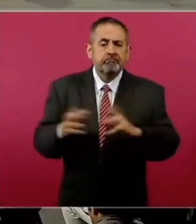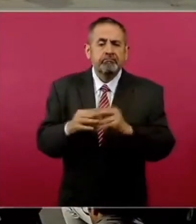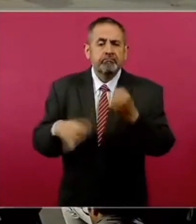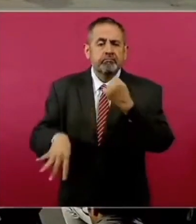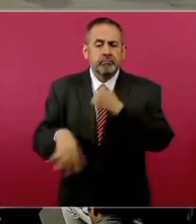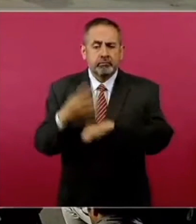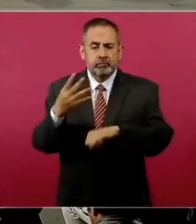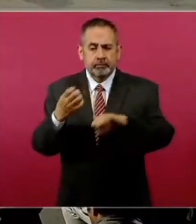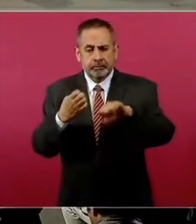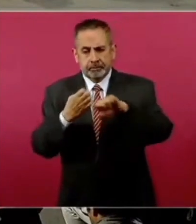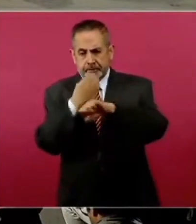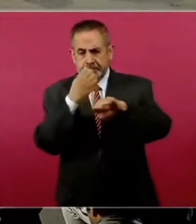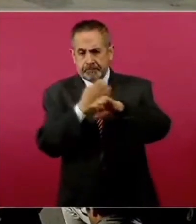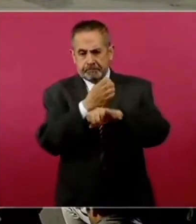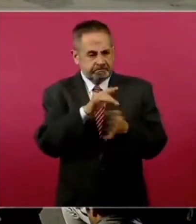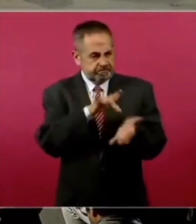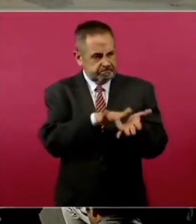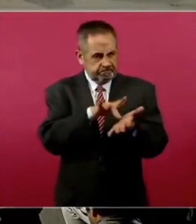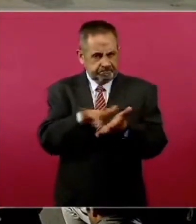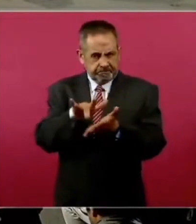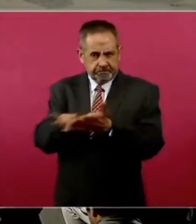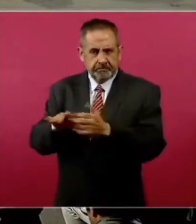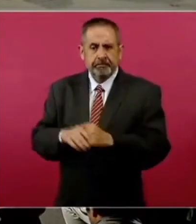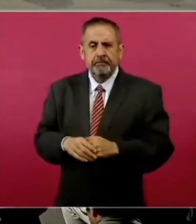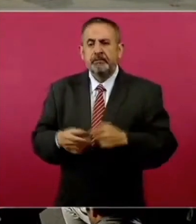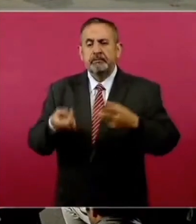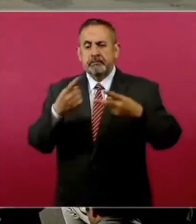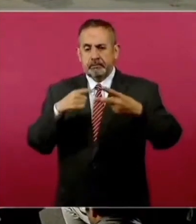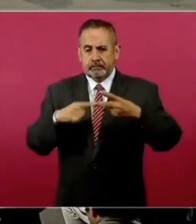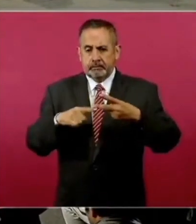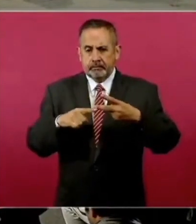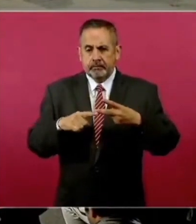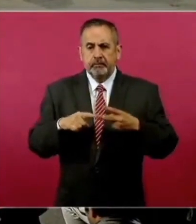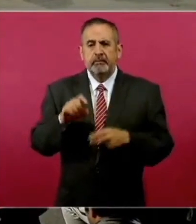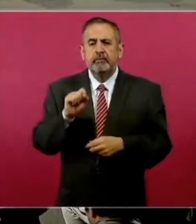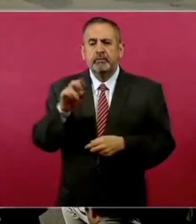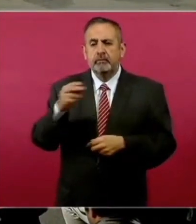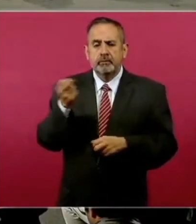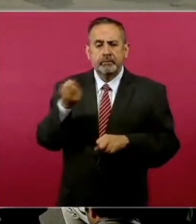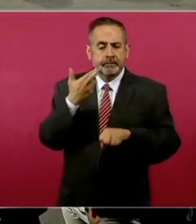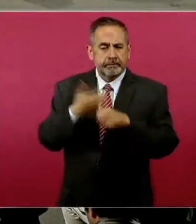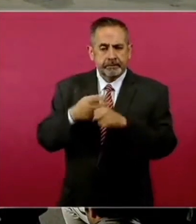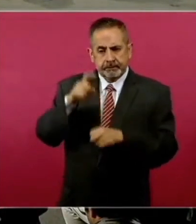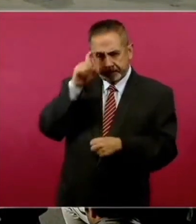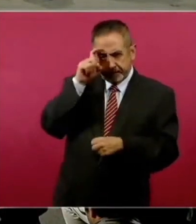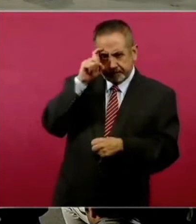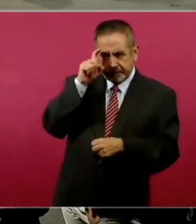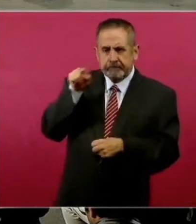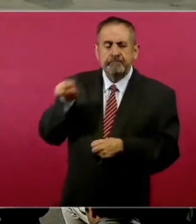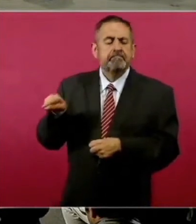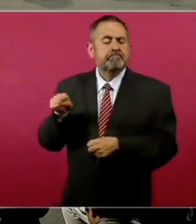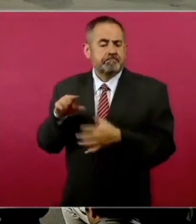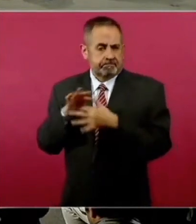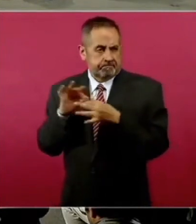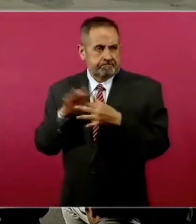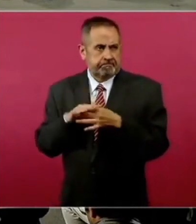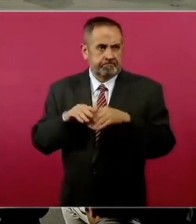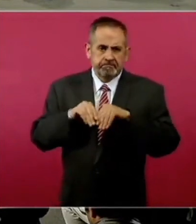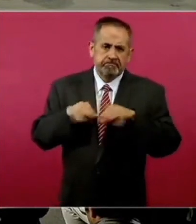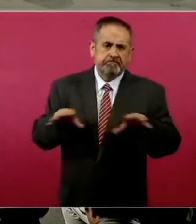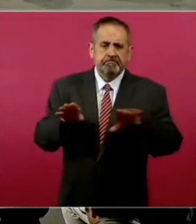en segundo punto el subsecretario Hugo López gatell expondrá el tema de la socialización